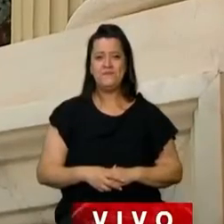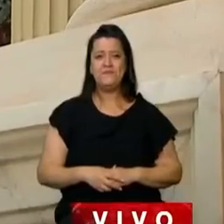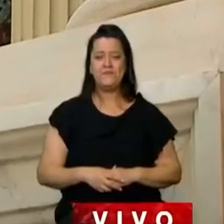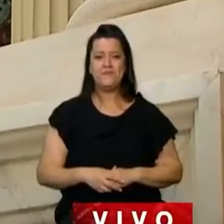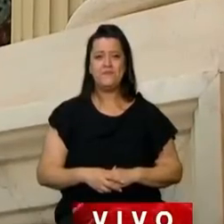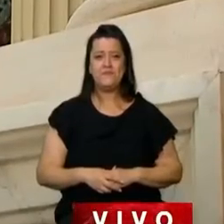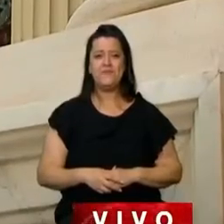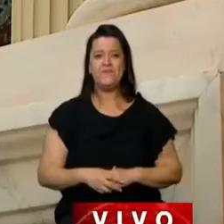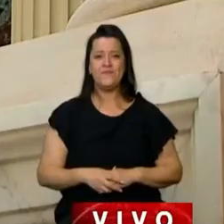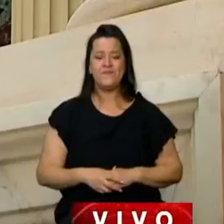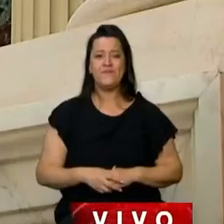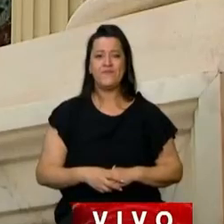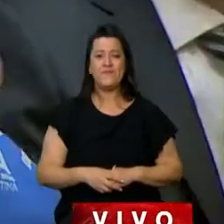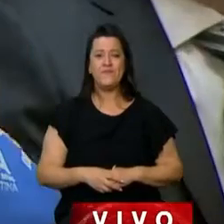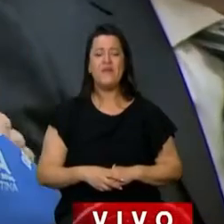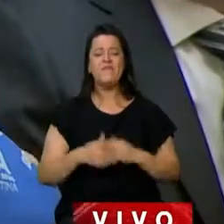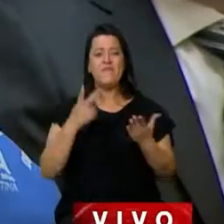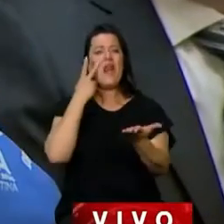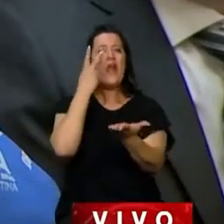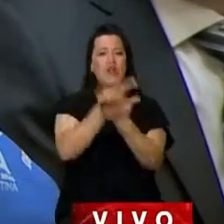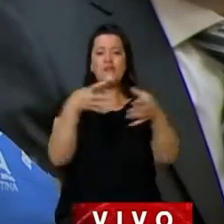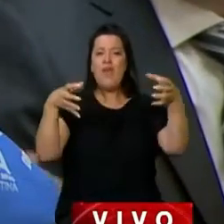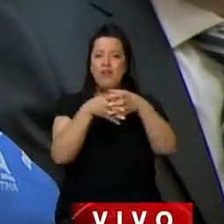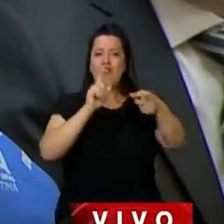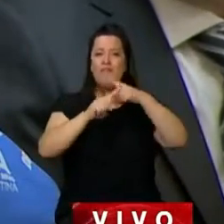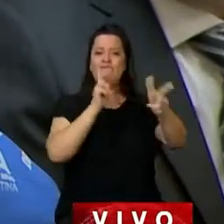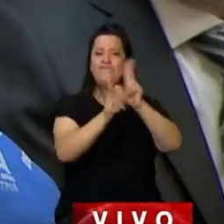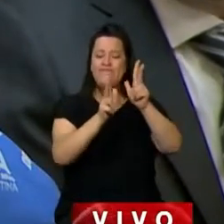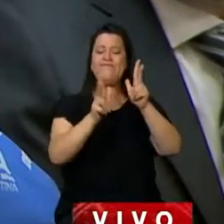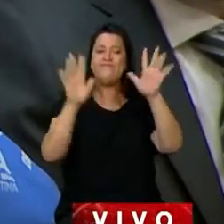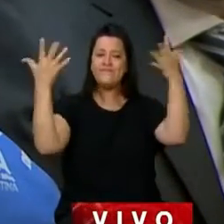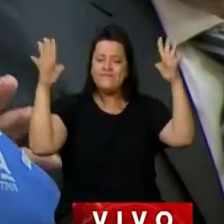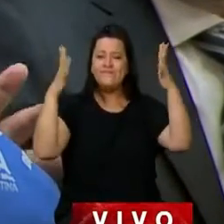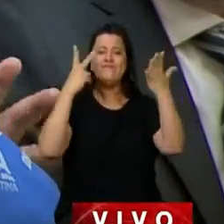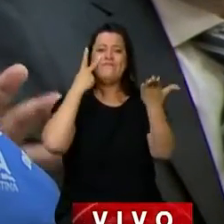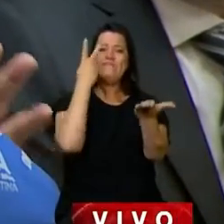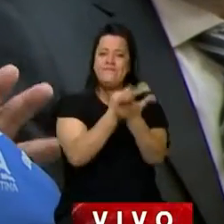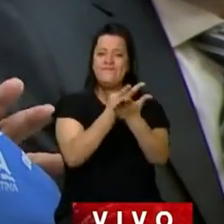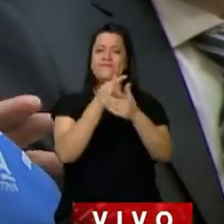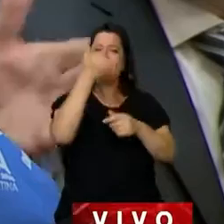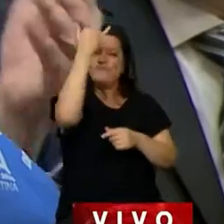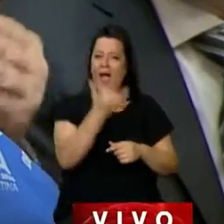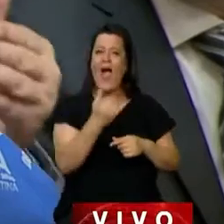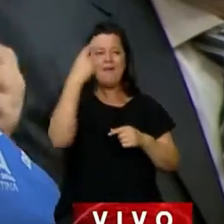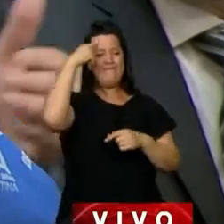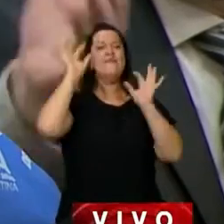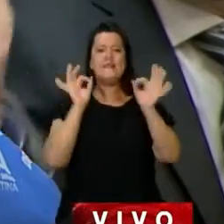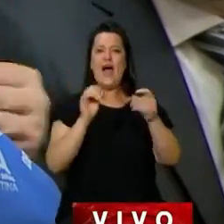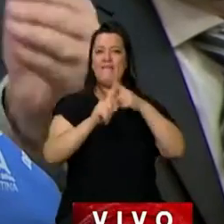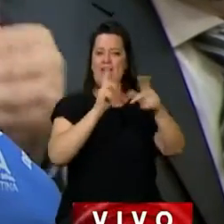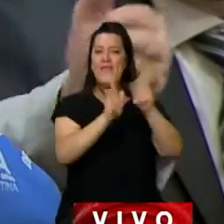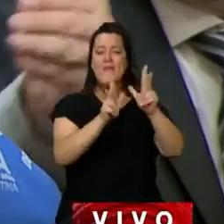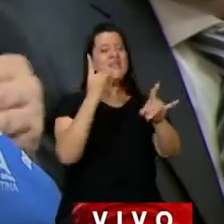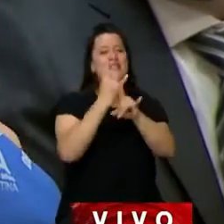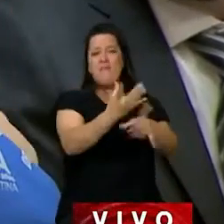Para quienes es bueno, este reconocimiento y este aplauso sirve simplemente para ver que los tenemos en cuenta porque nos